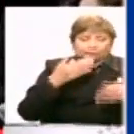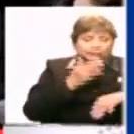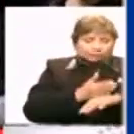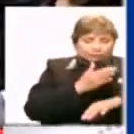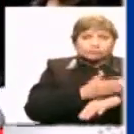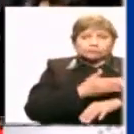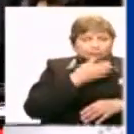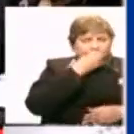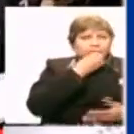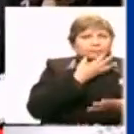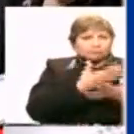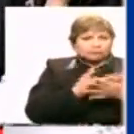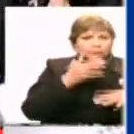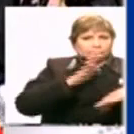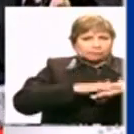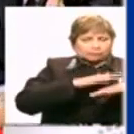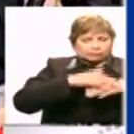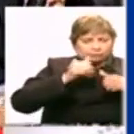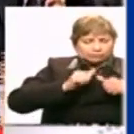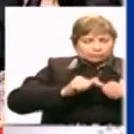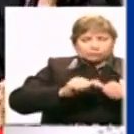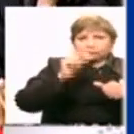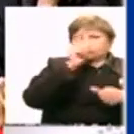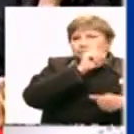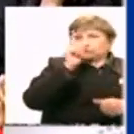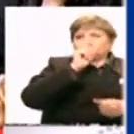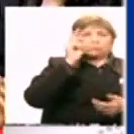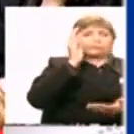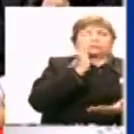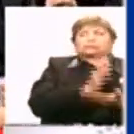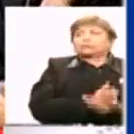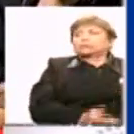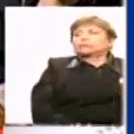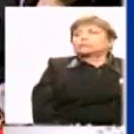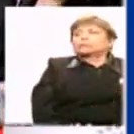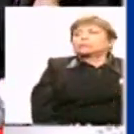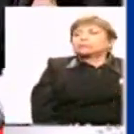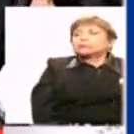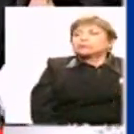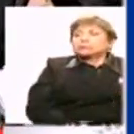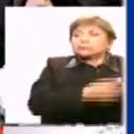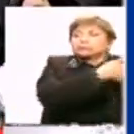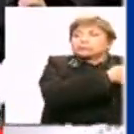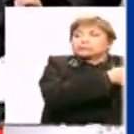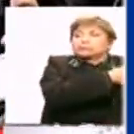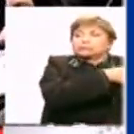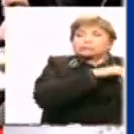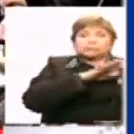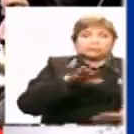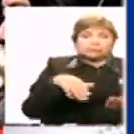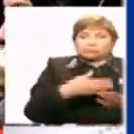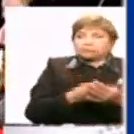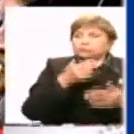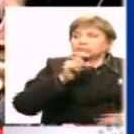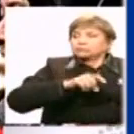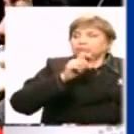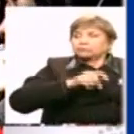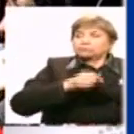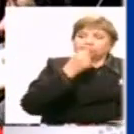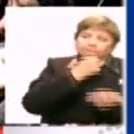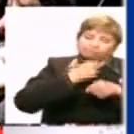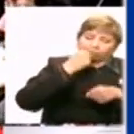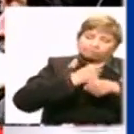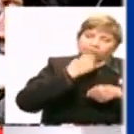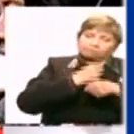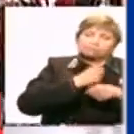de lo que debería de contener una nueva Constitución. Podemos tratar, por ejemplo, el tema de la bicameralidad. Claro, se debe tratar también el